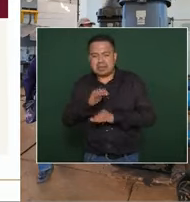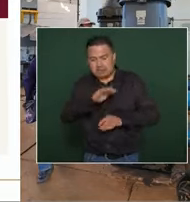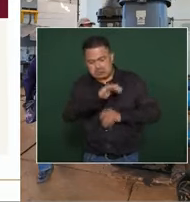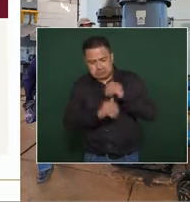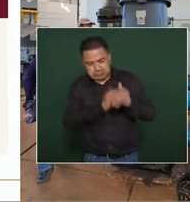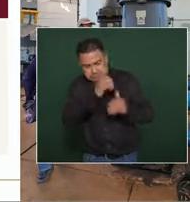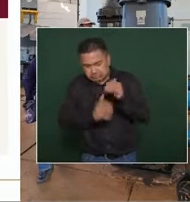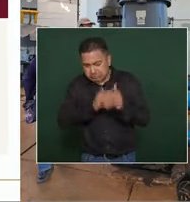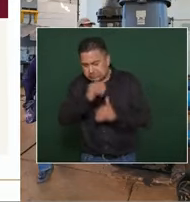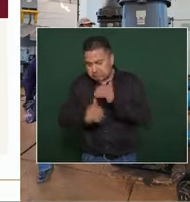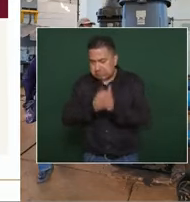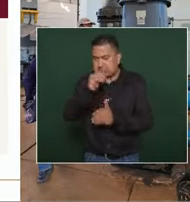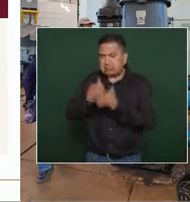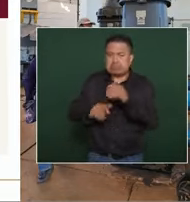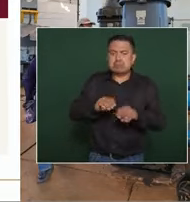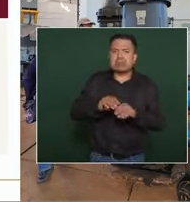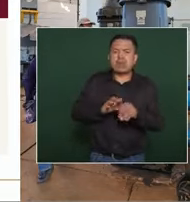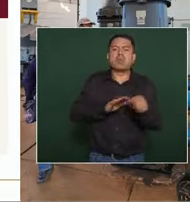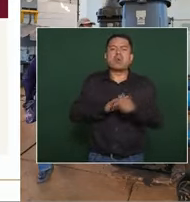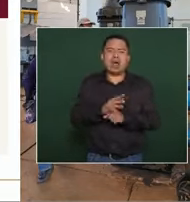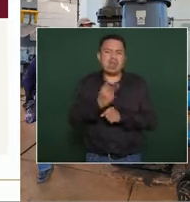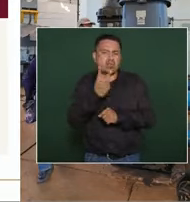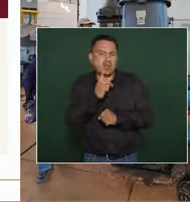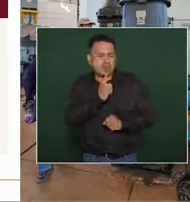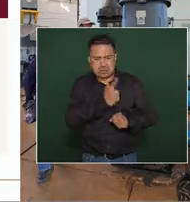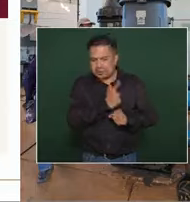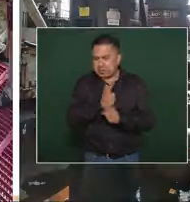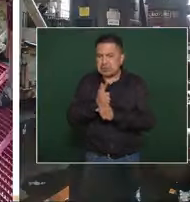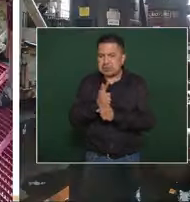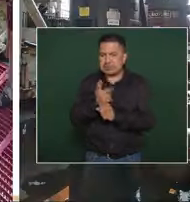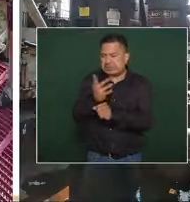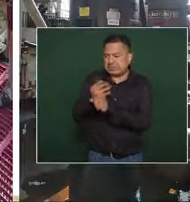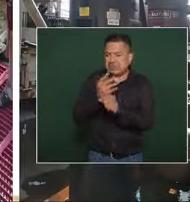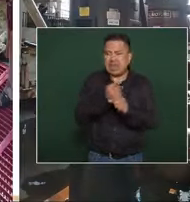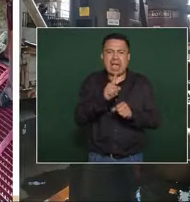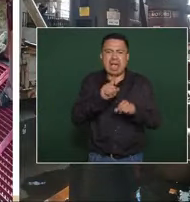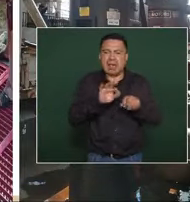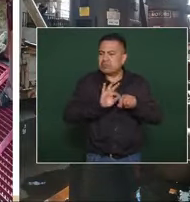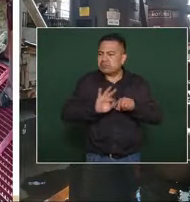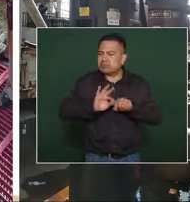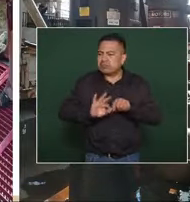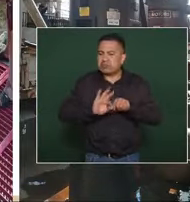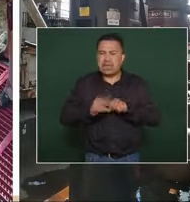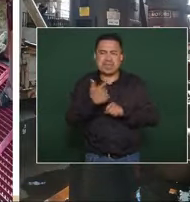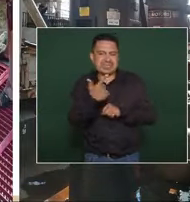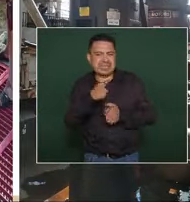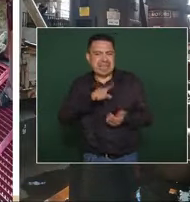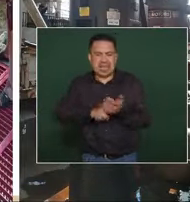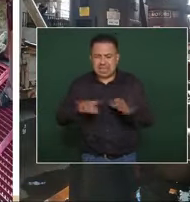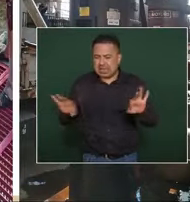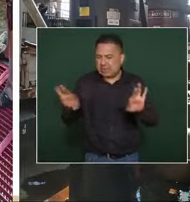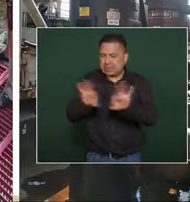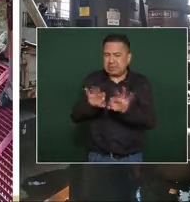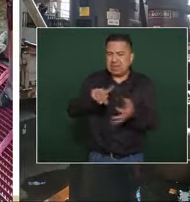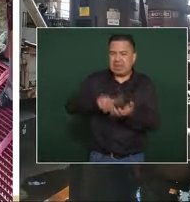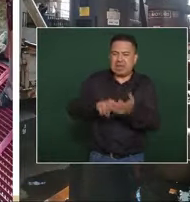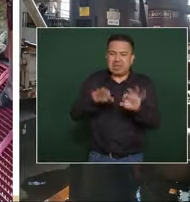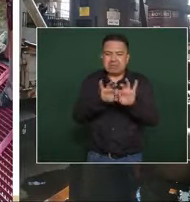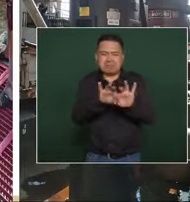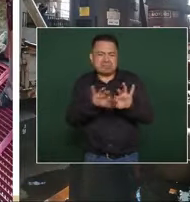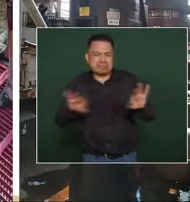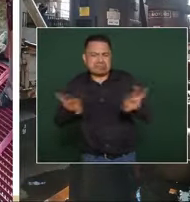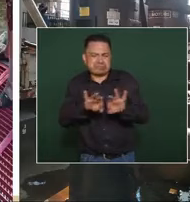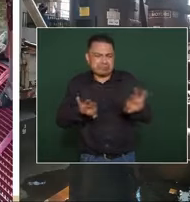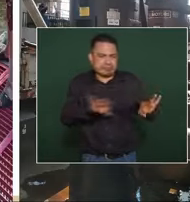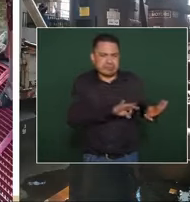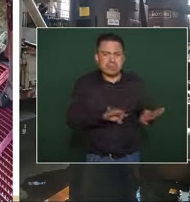concluidas, 2 de detección y reparación de fugas, 7 captaciones, 5 líneas de conducción e